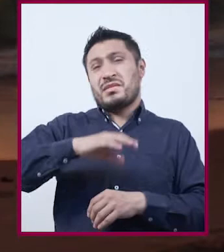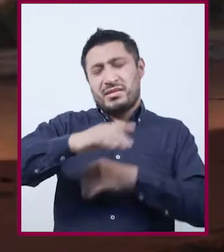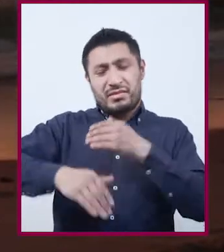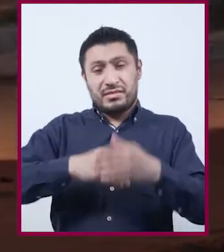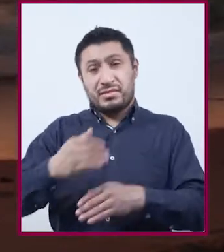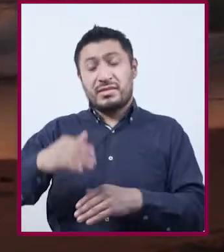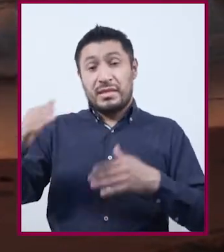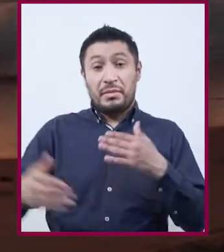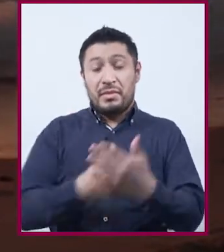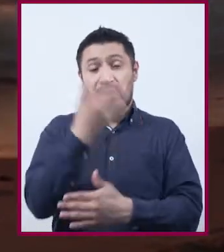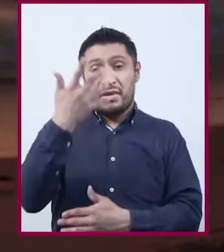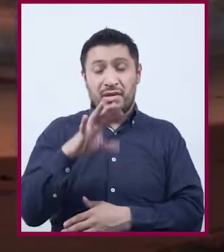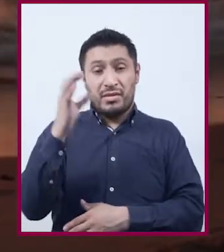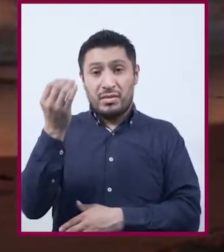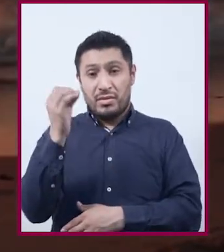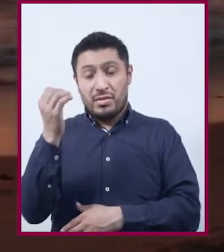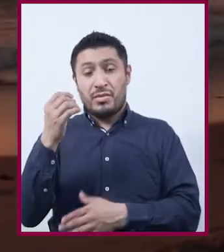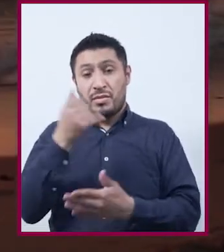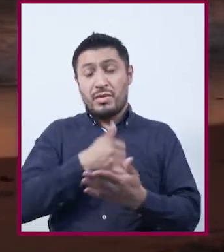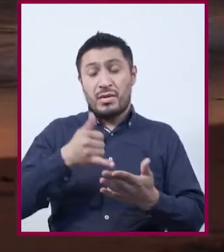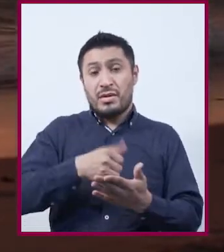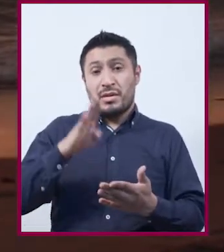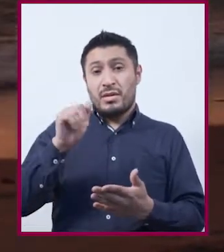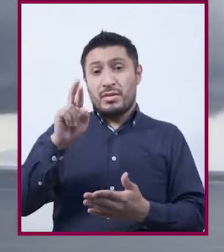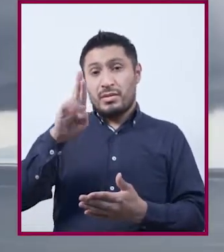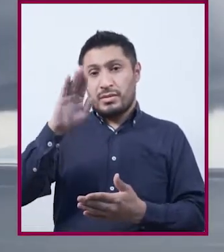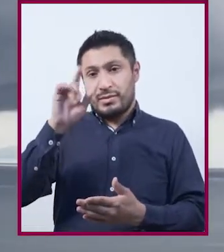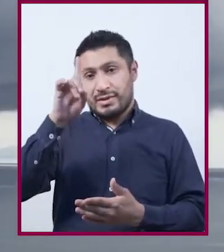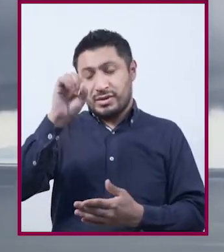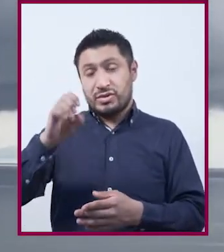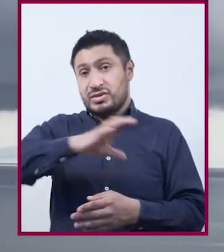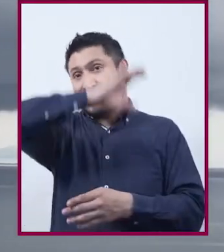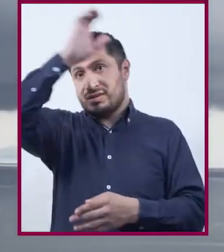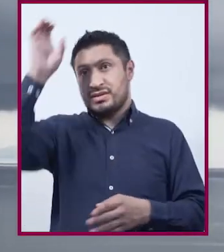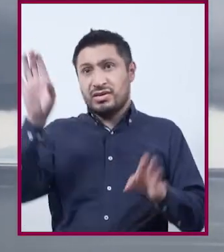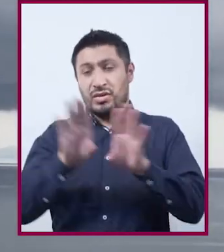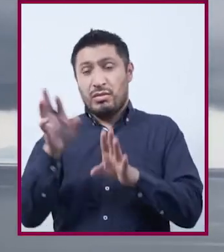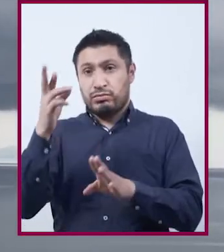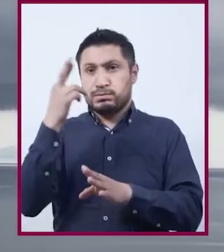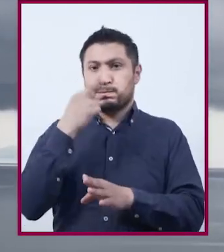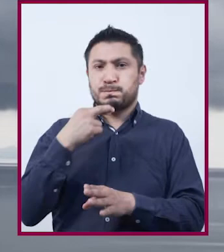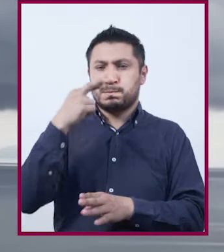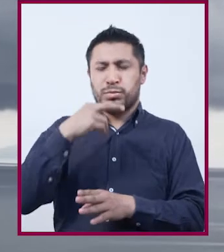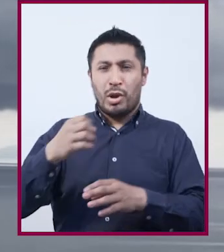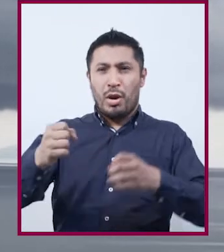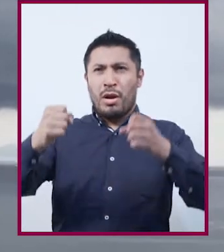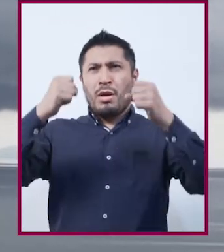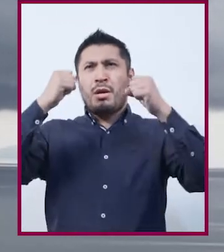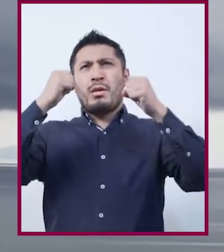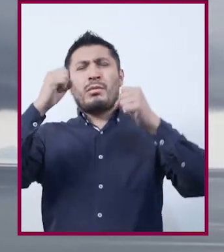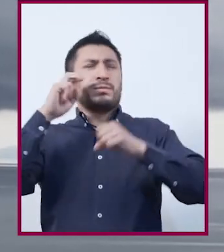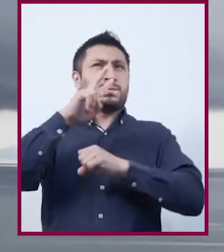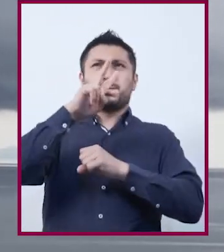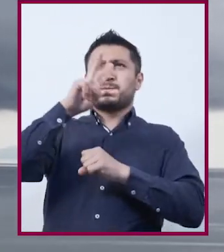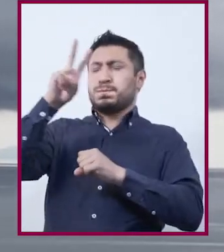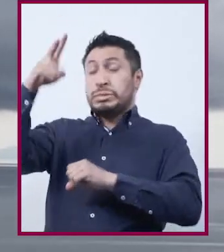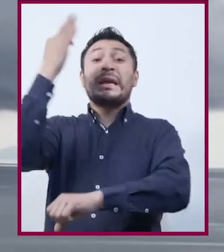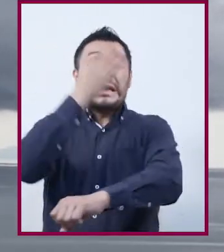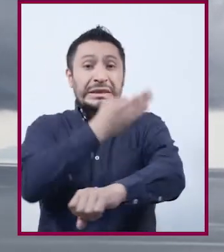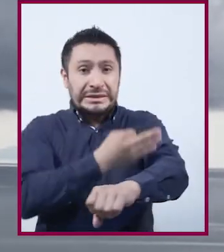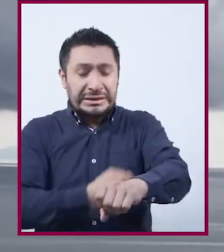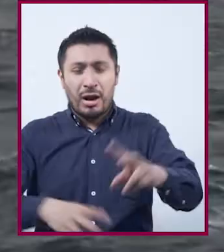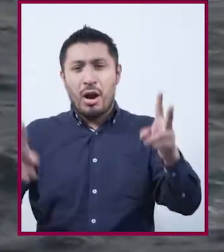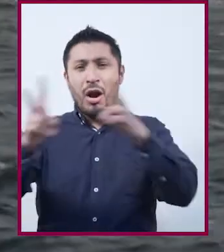buen clima, la mañana del 10 de octubre en la isla de Barbados, el cielo comenzó a tornarse rojo y